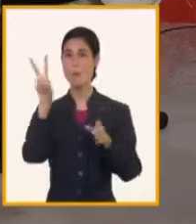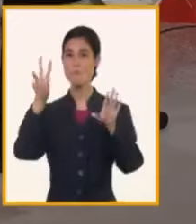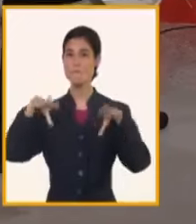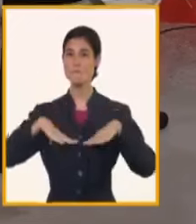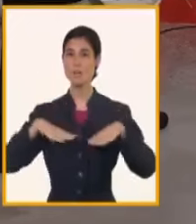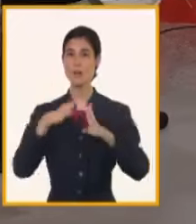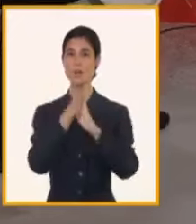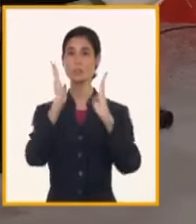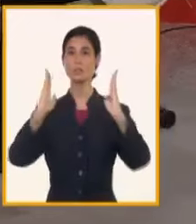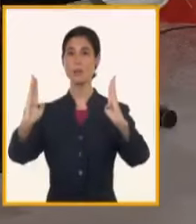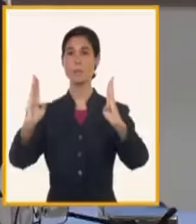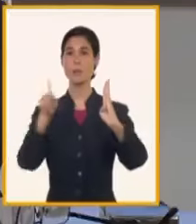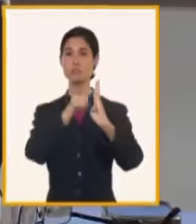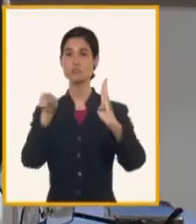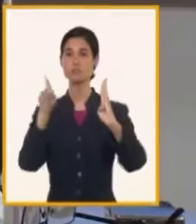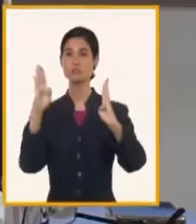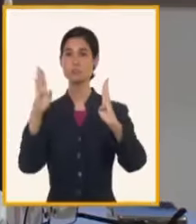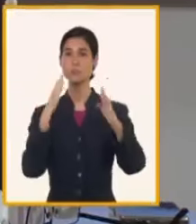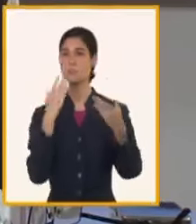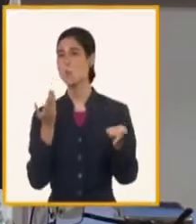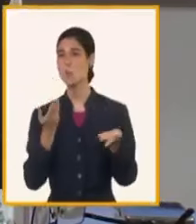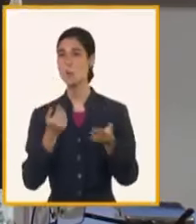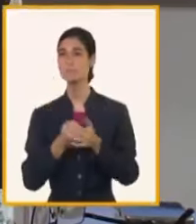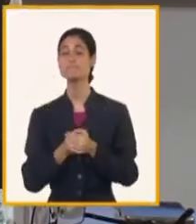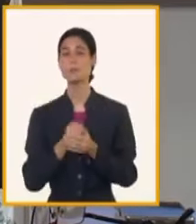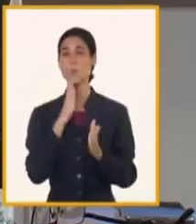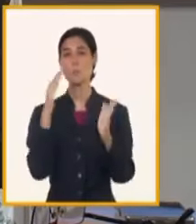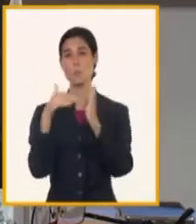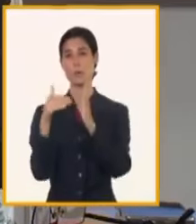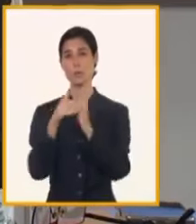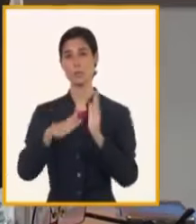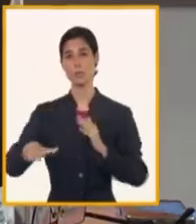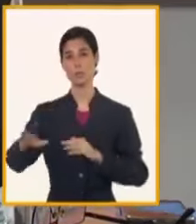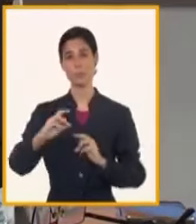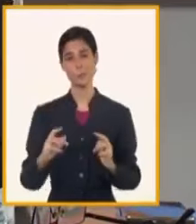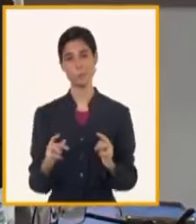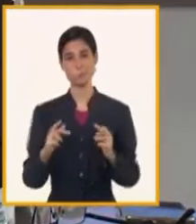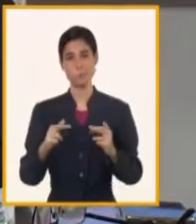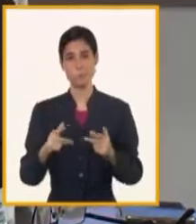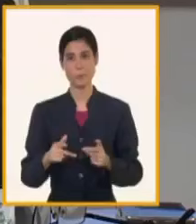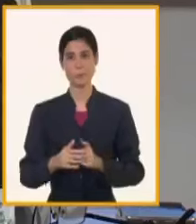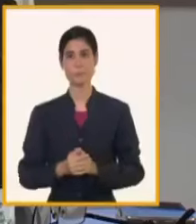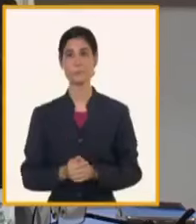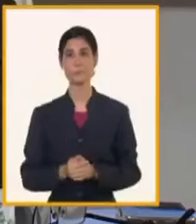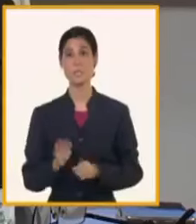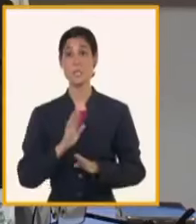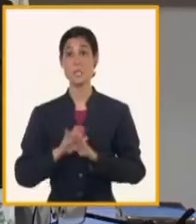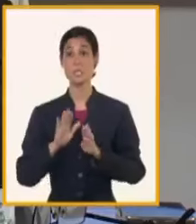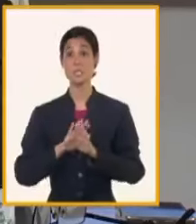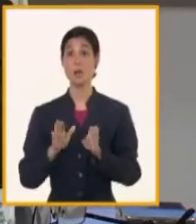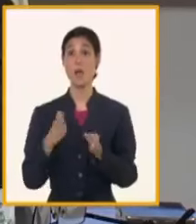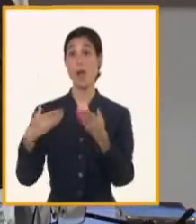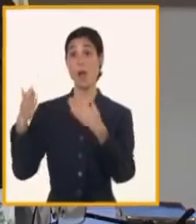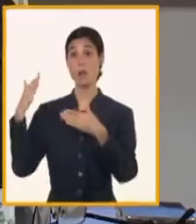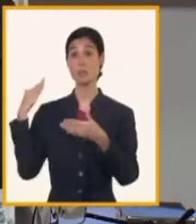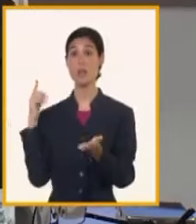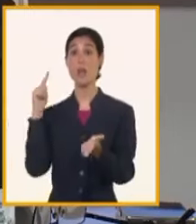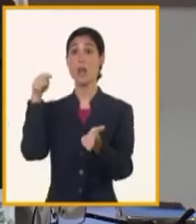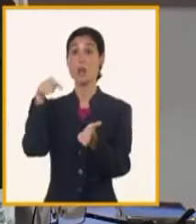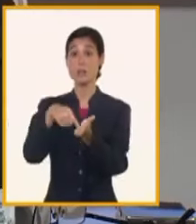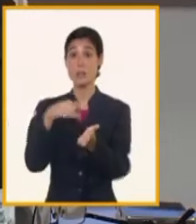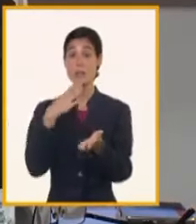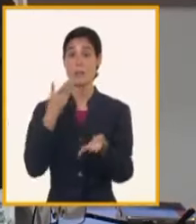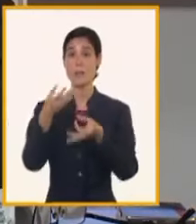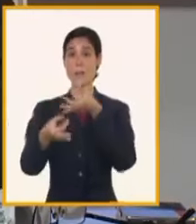realmente Buenas tardes reiterada bueno como y tú ahora mismo lo